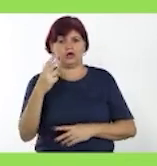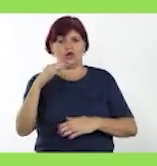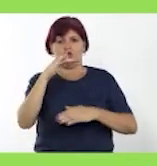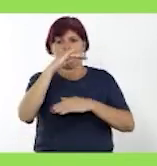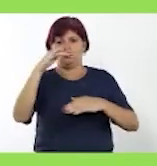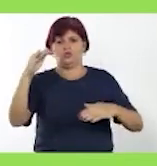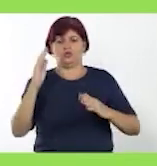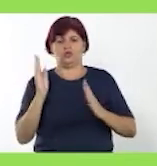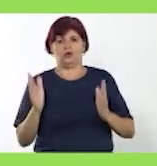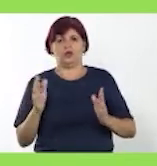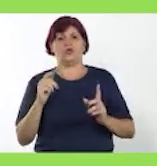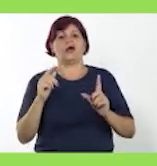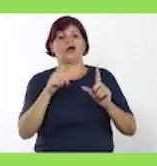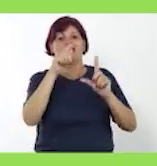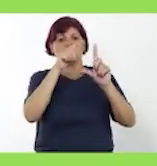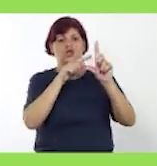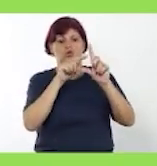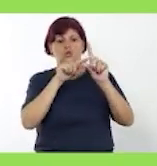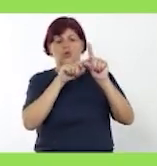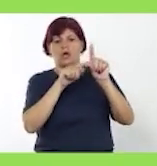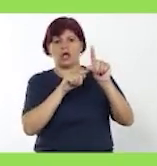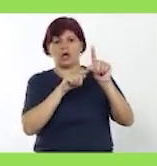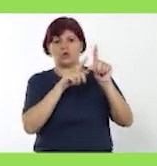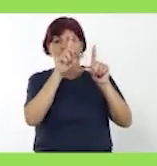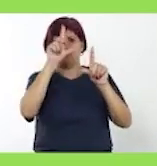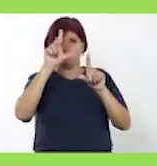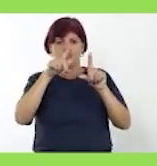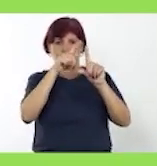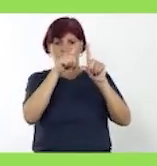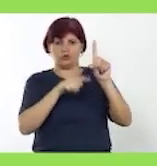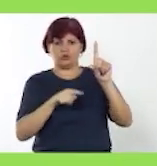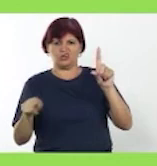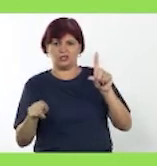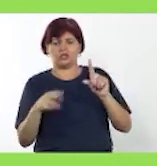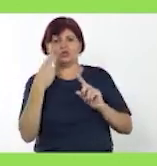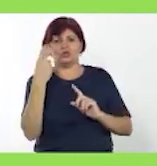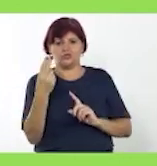primer caso, que tengamos los dos lados y un ángulo recto.